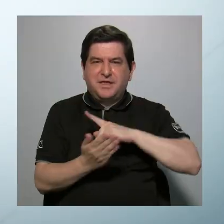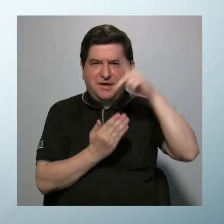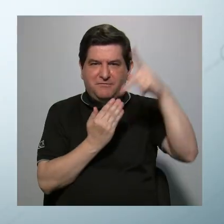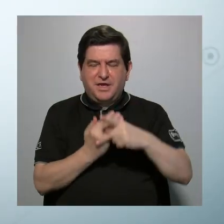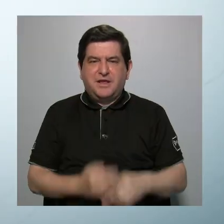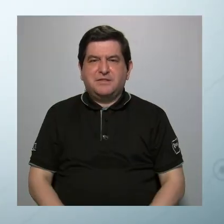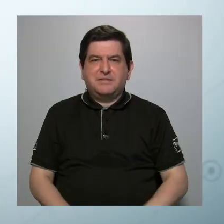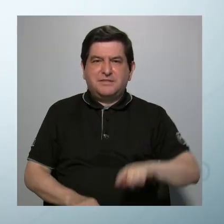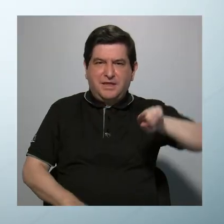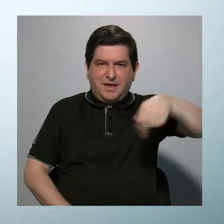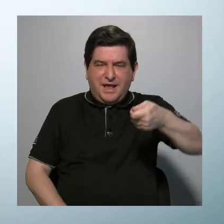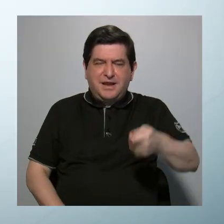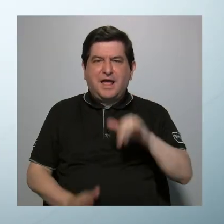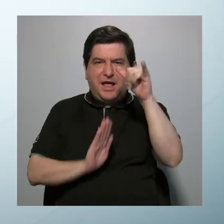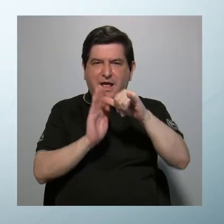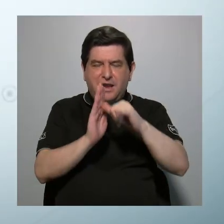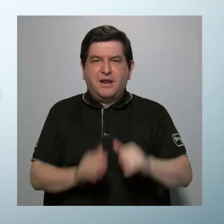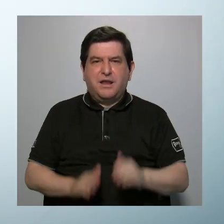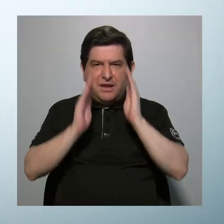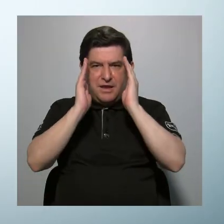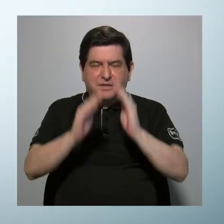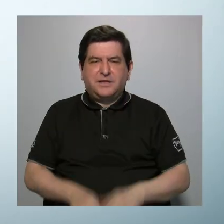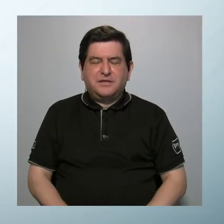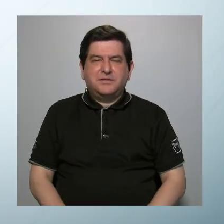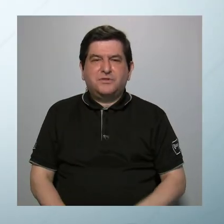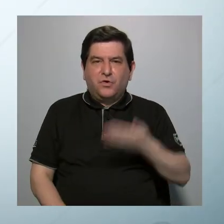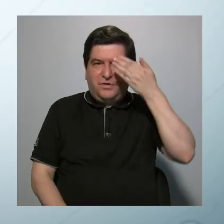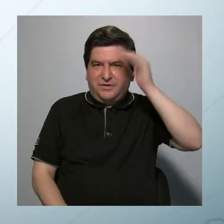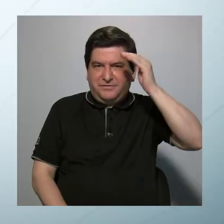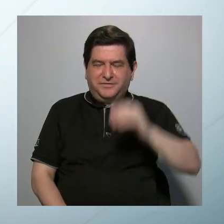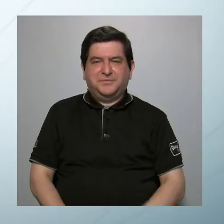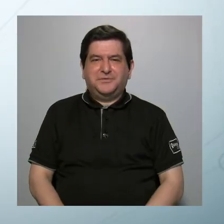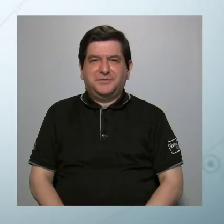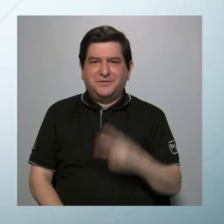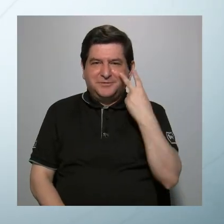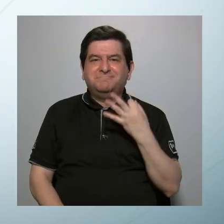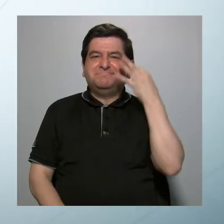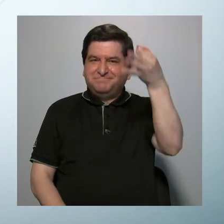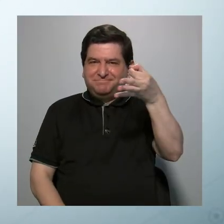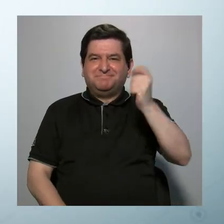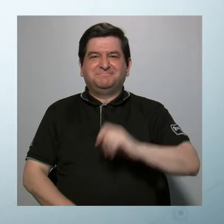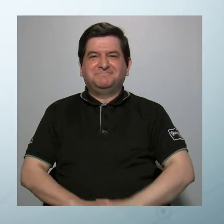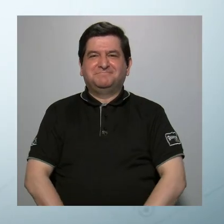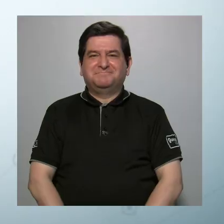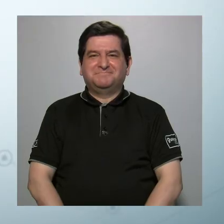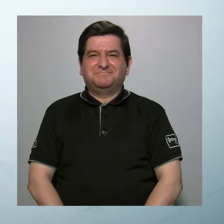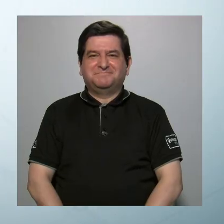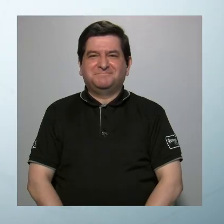programas en nuestro canal de YouTube y seguirnos en nuestra página de Facebook. Hasta la próxima.